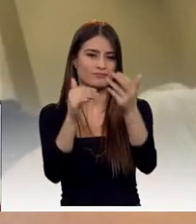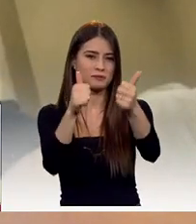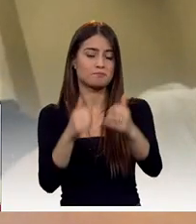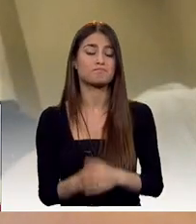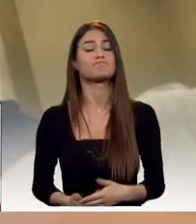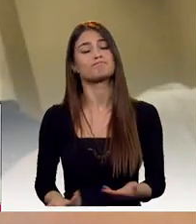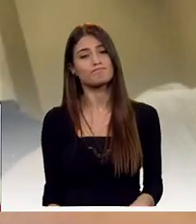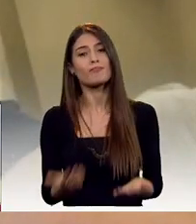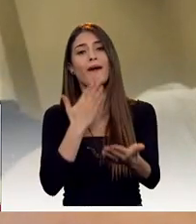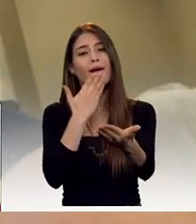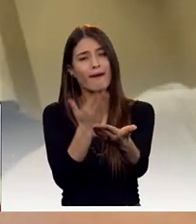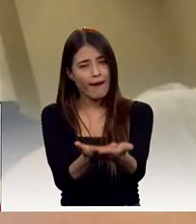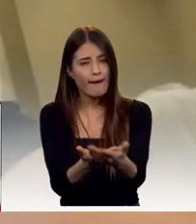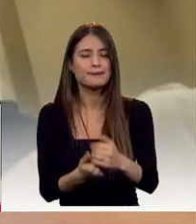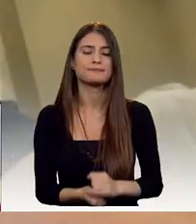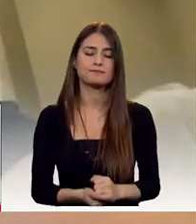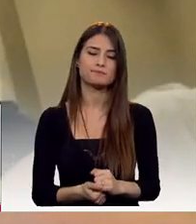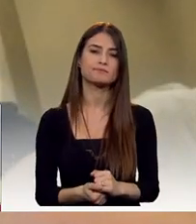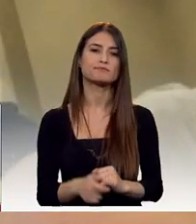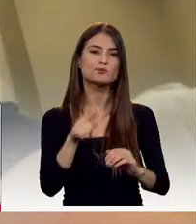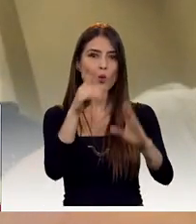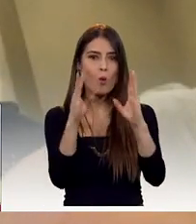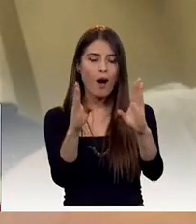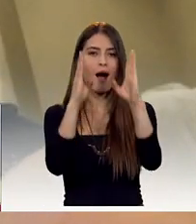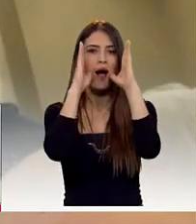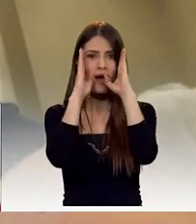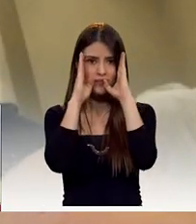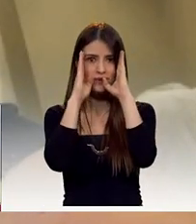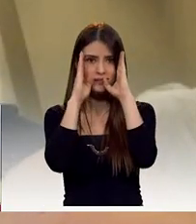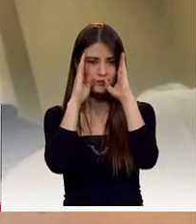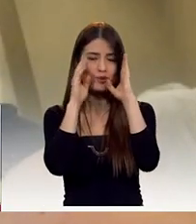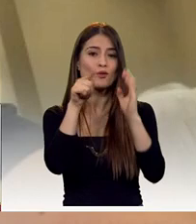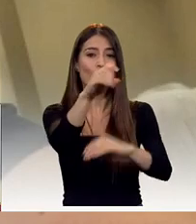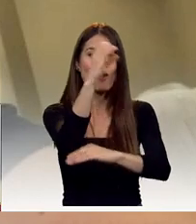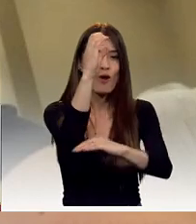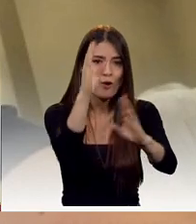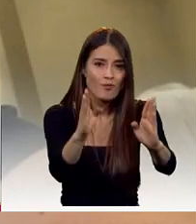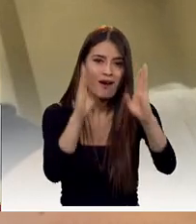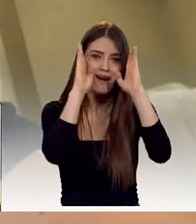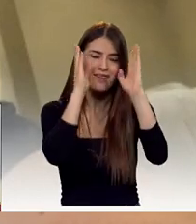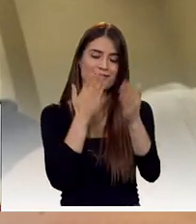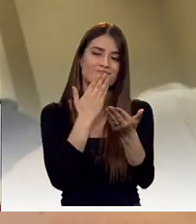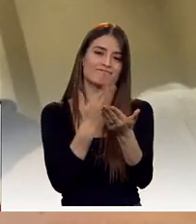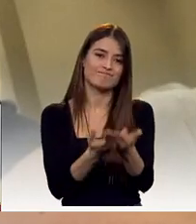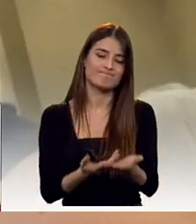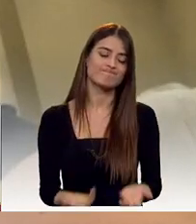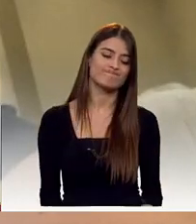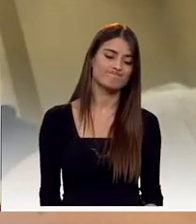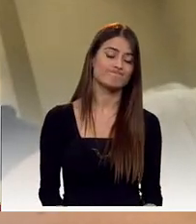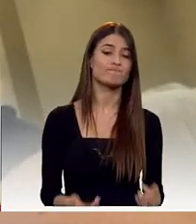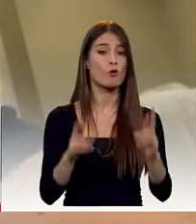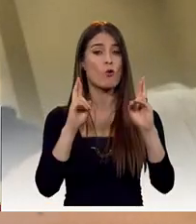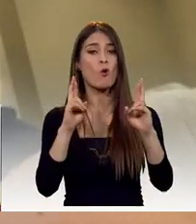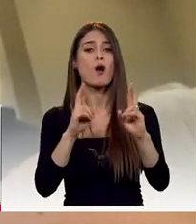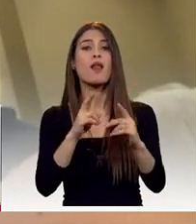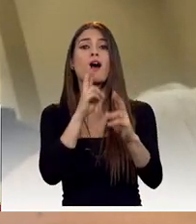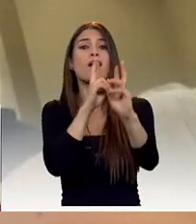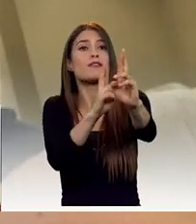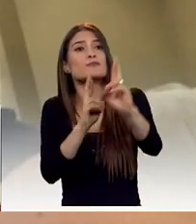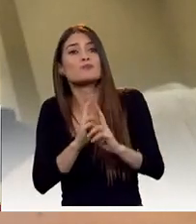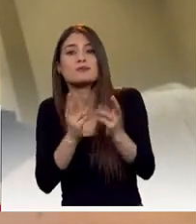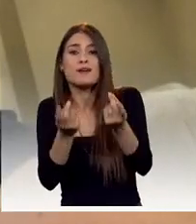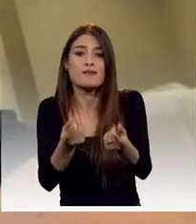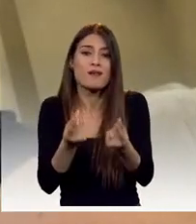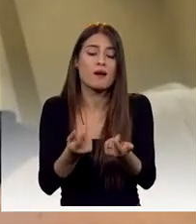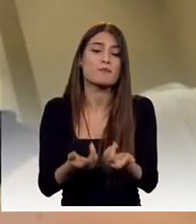por hacernos escuchar en nuestra patria y la verdad esperamos de que tengamos una respuesta positiva si dios quiere